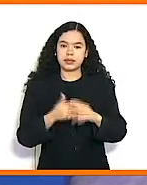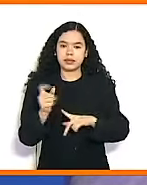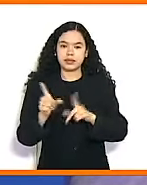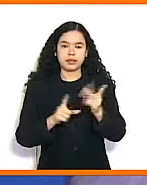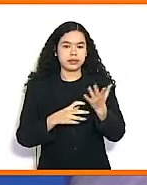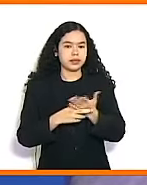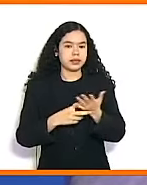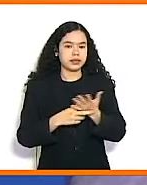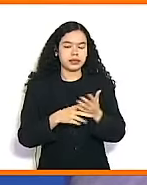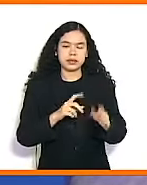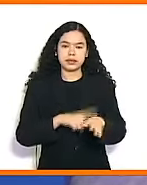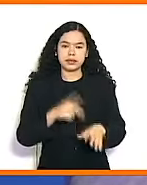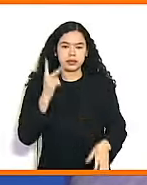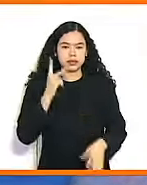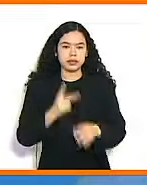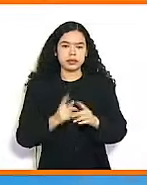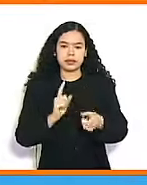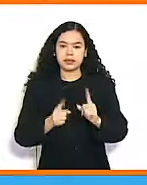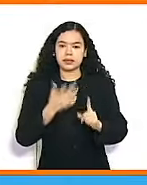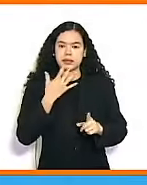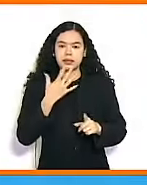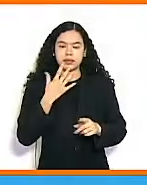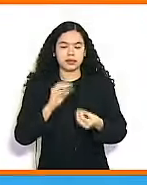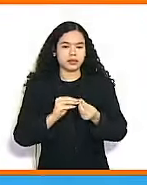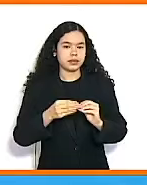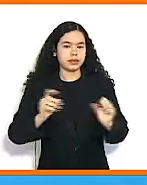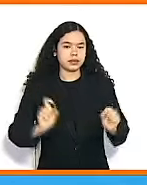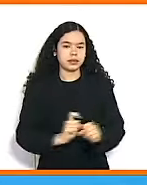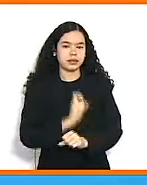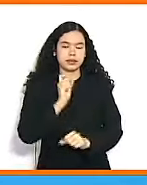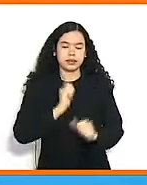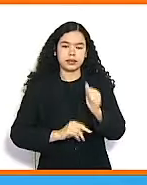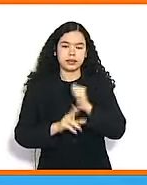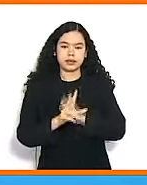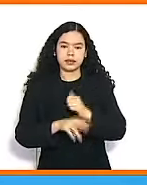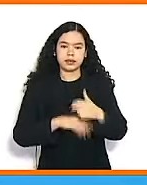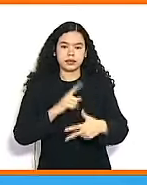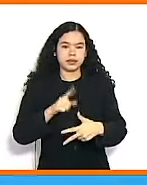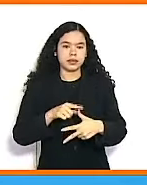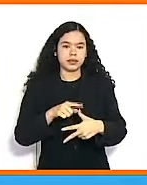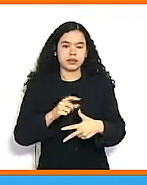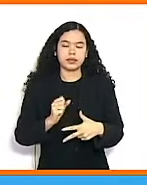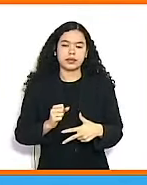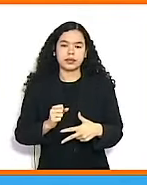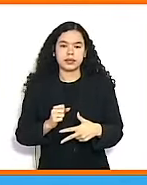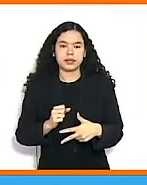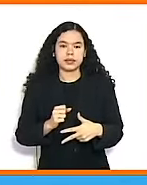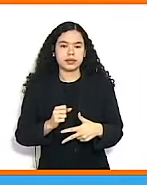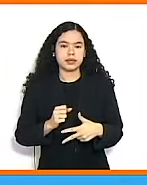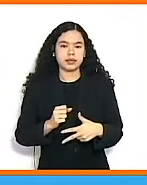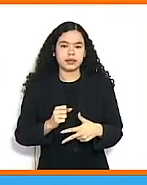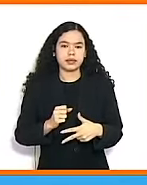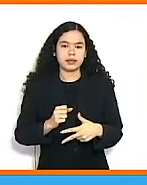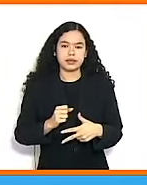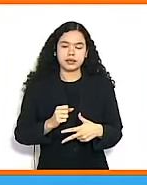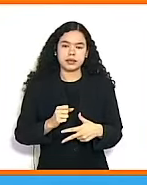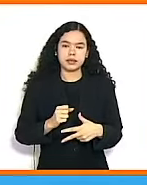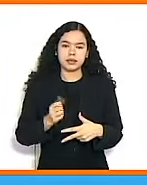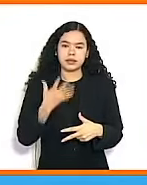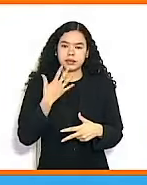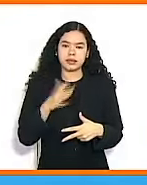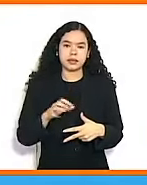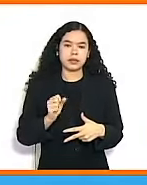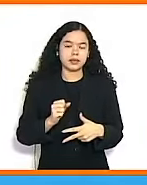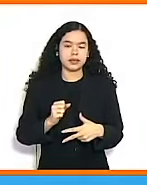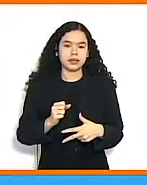fiel jugador, porque ahora sí daremos a conocer en Pega 3 tu afortunado primer número, y este es... Mucha suerte,